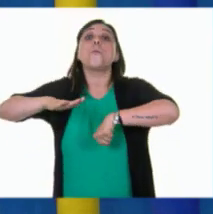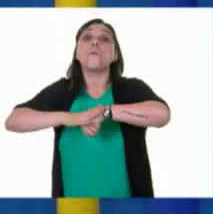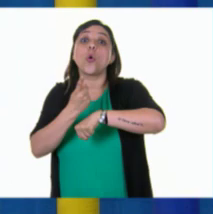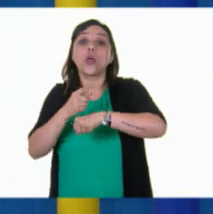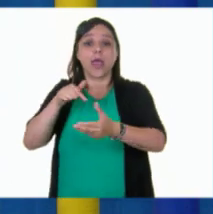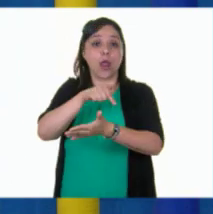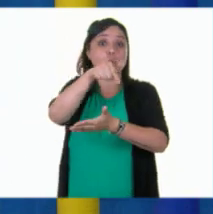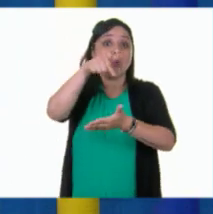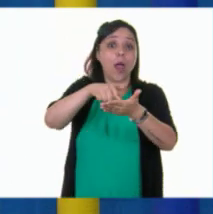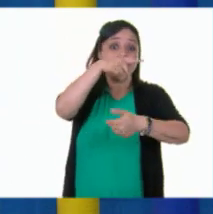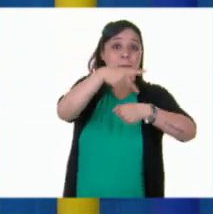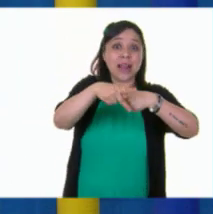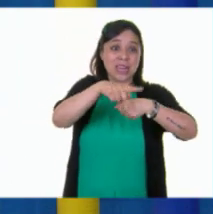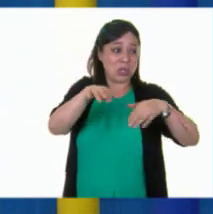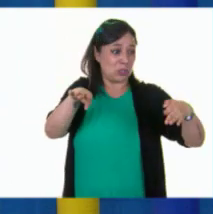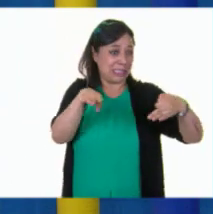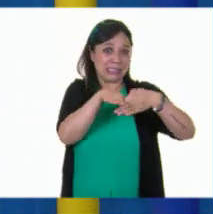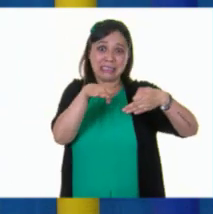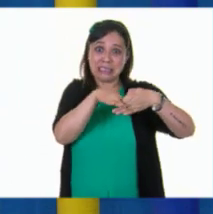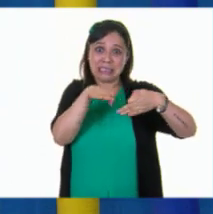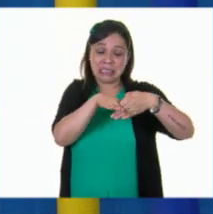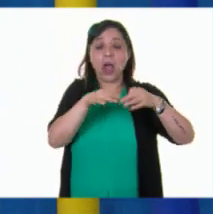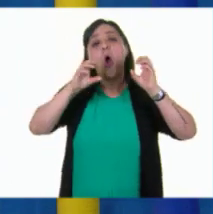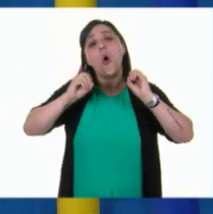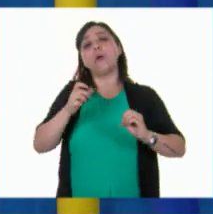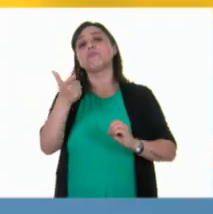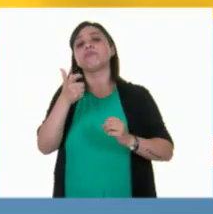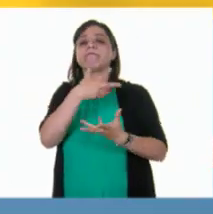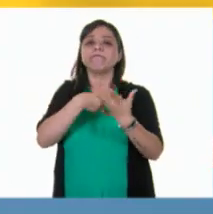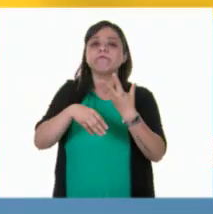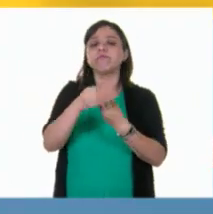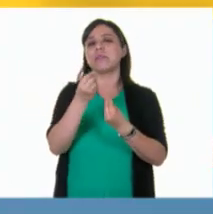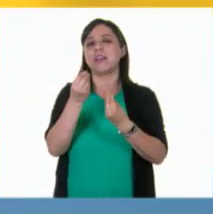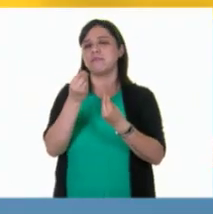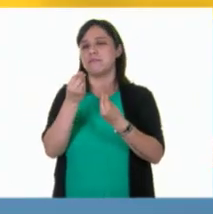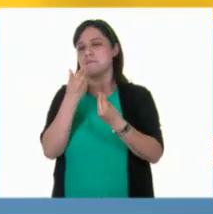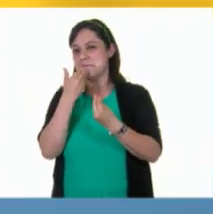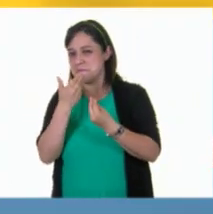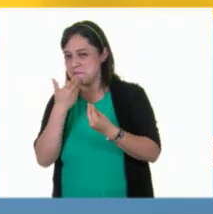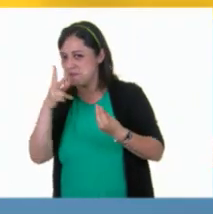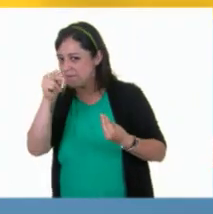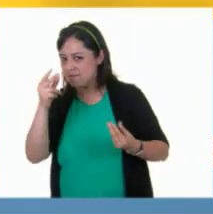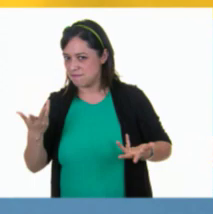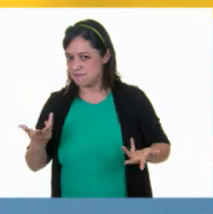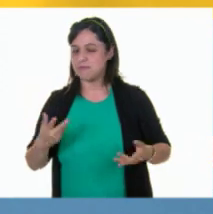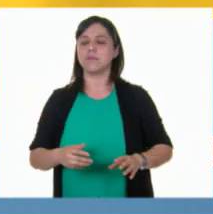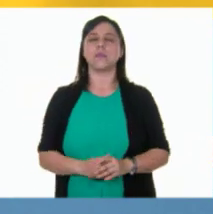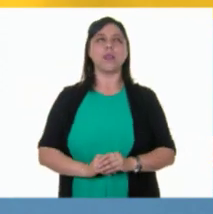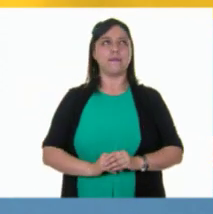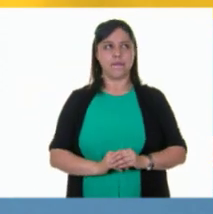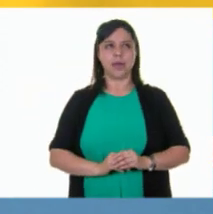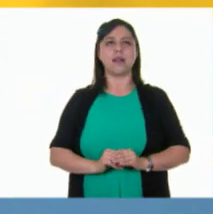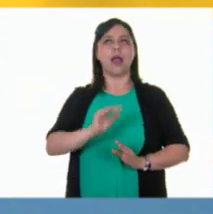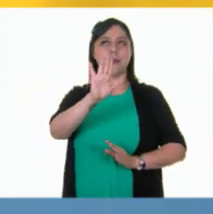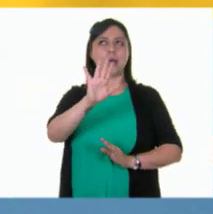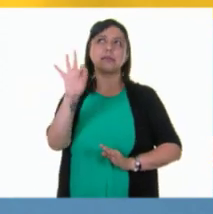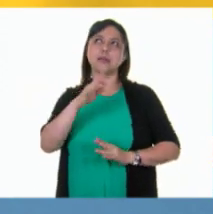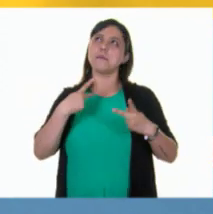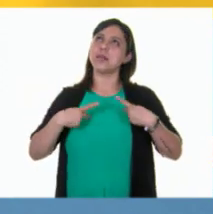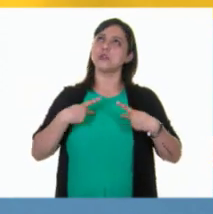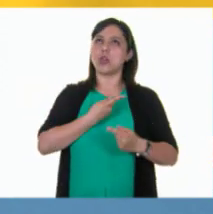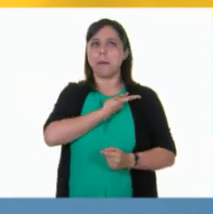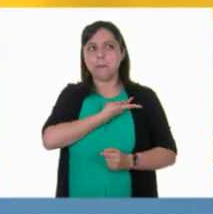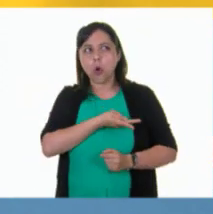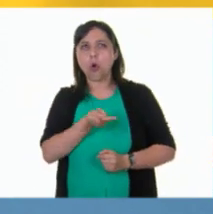riesgo o tener condiciones socioeconómicas desfavorables. ¿Eso quiere decir que entre más pobre es la gente